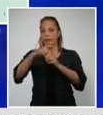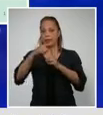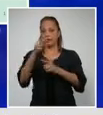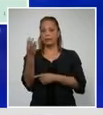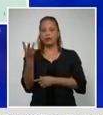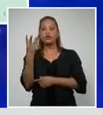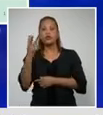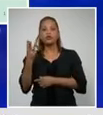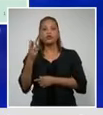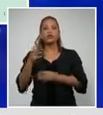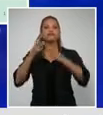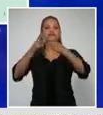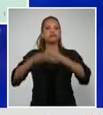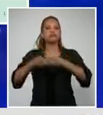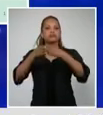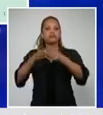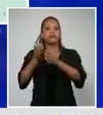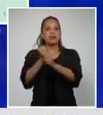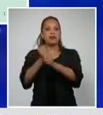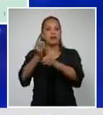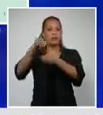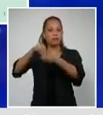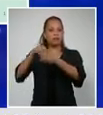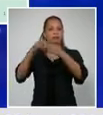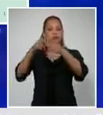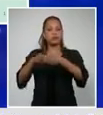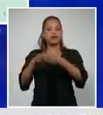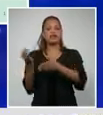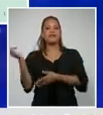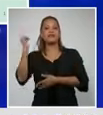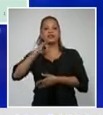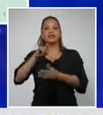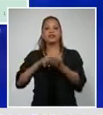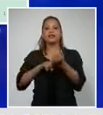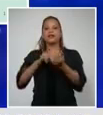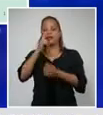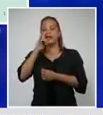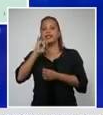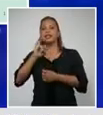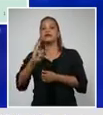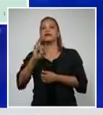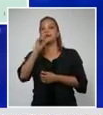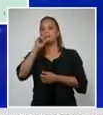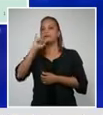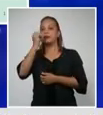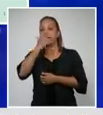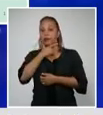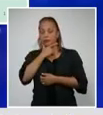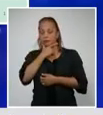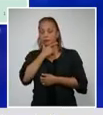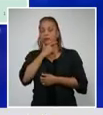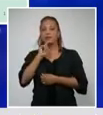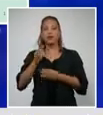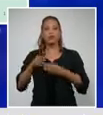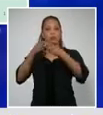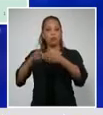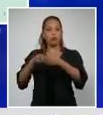buque procedente de Libia que se encuentra en este puerto. Y son